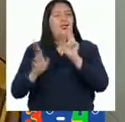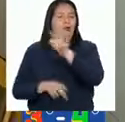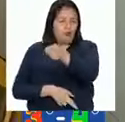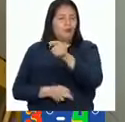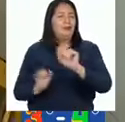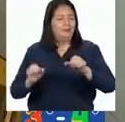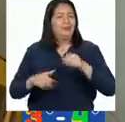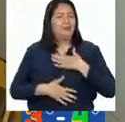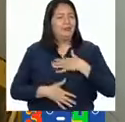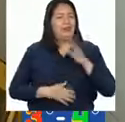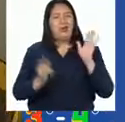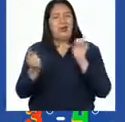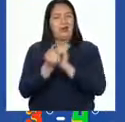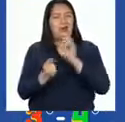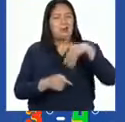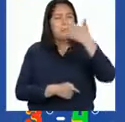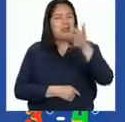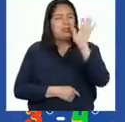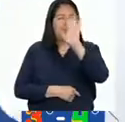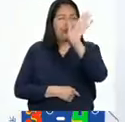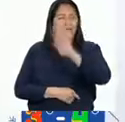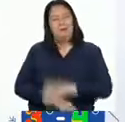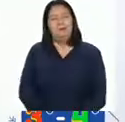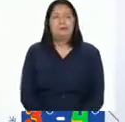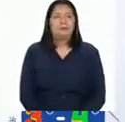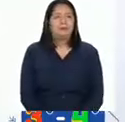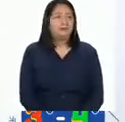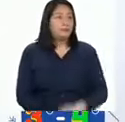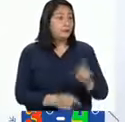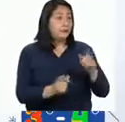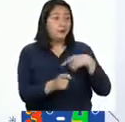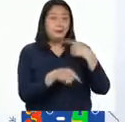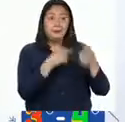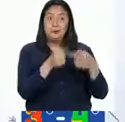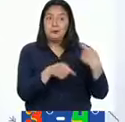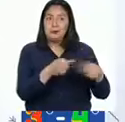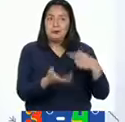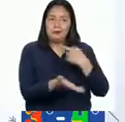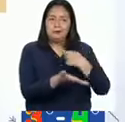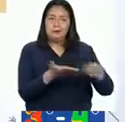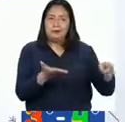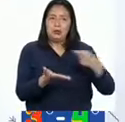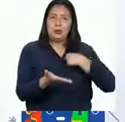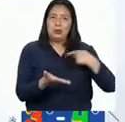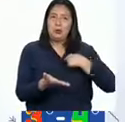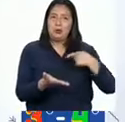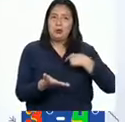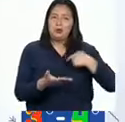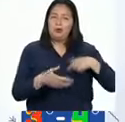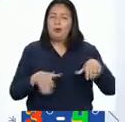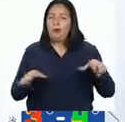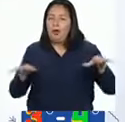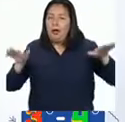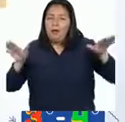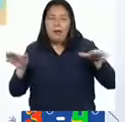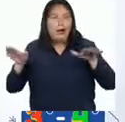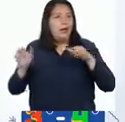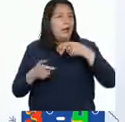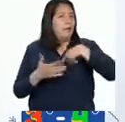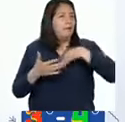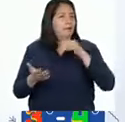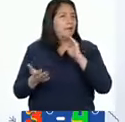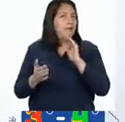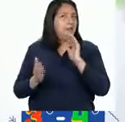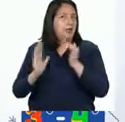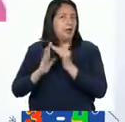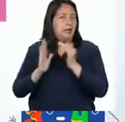divertido. Nos vemos, chao. Les cuento que durante esta semana estuve haciendo ballet desde mi casa. Mi